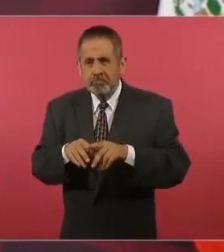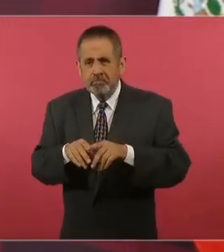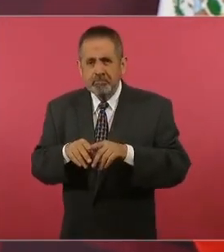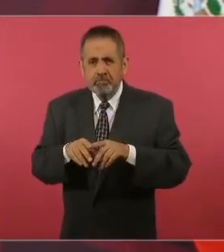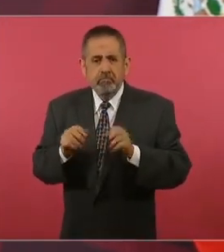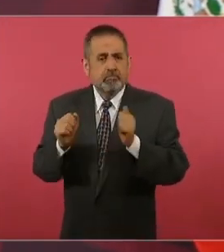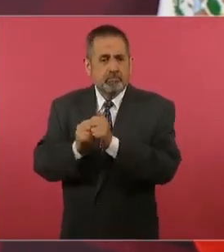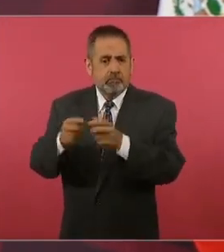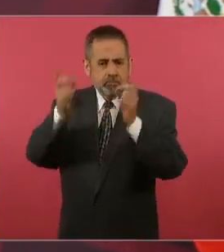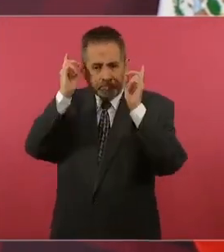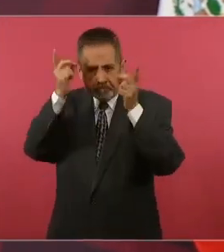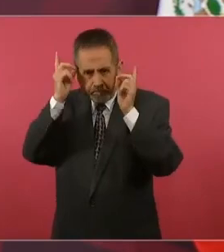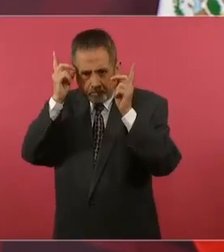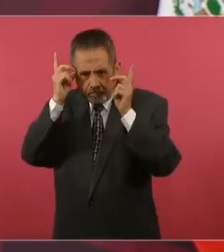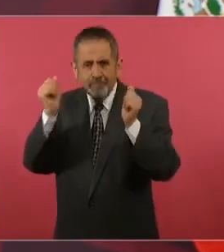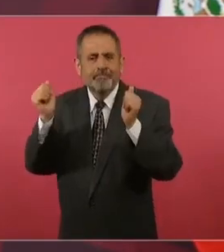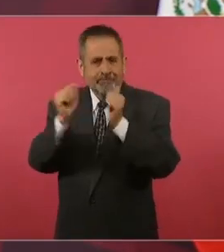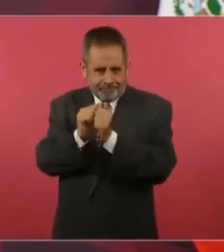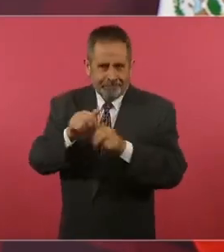a caballo y en tren